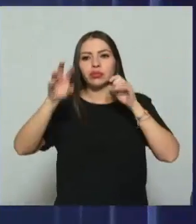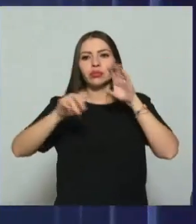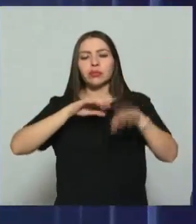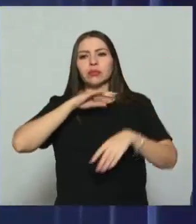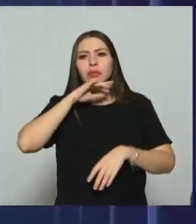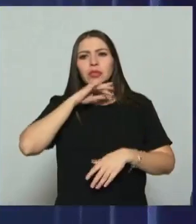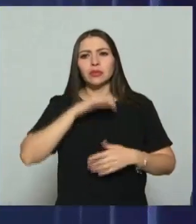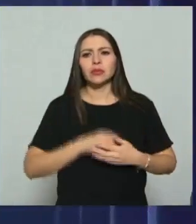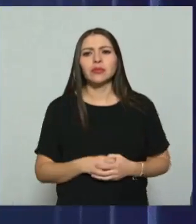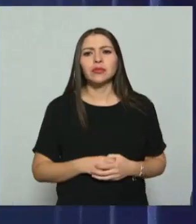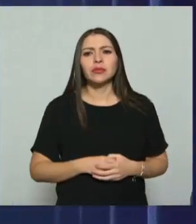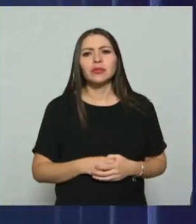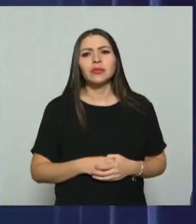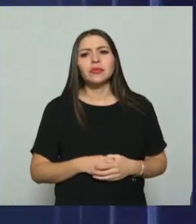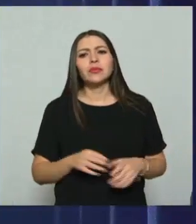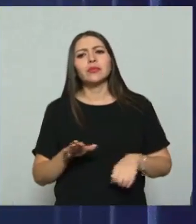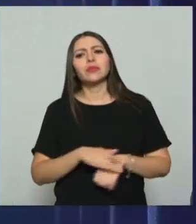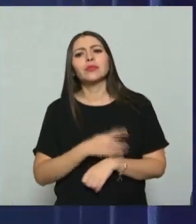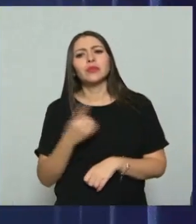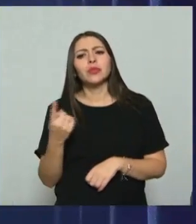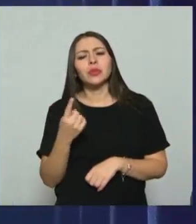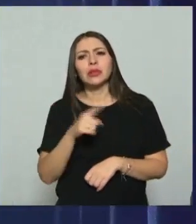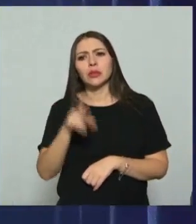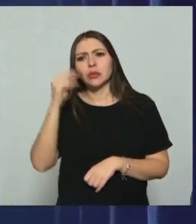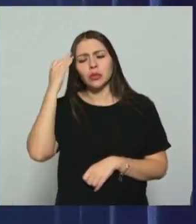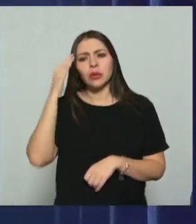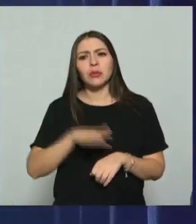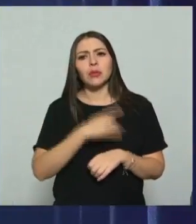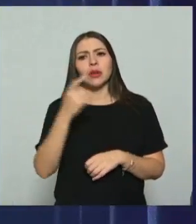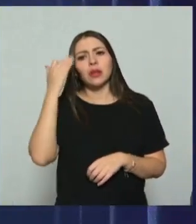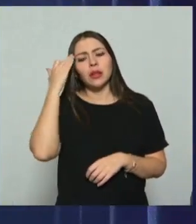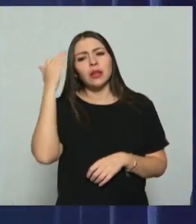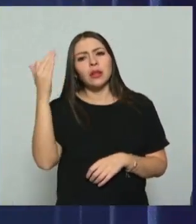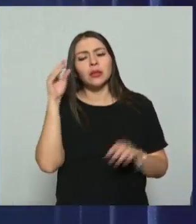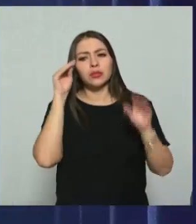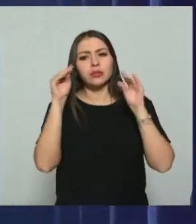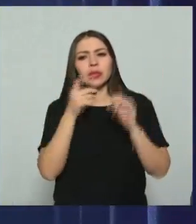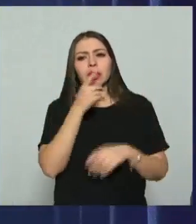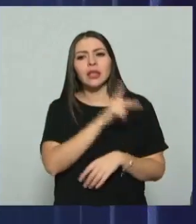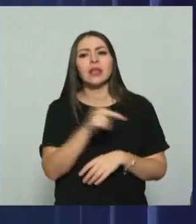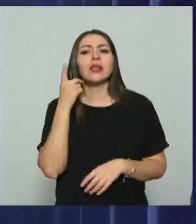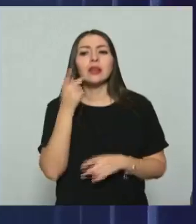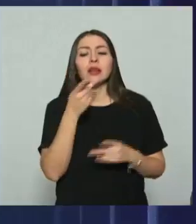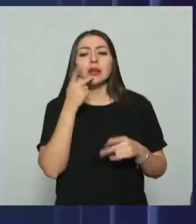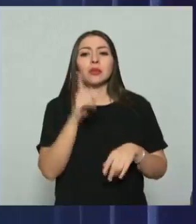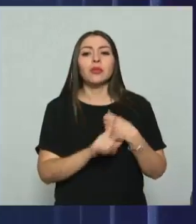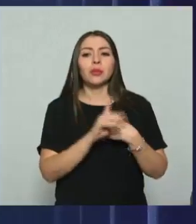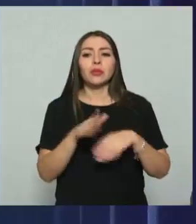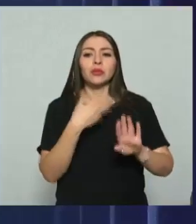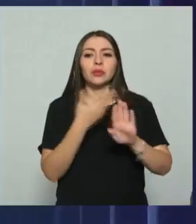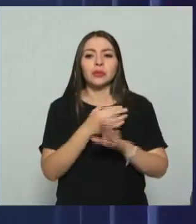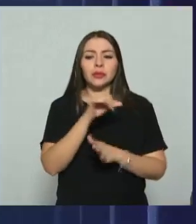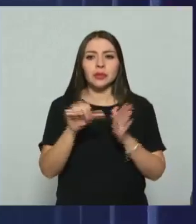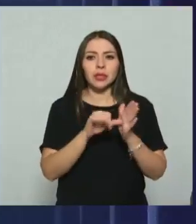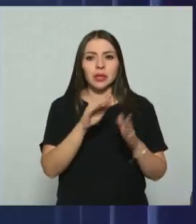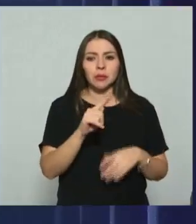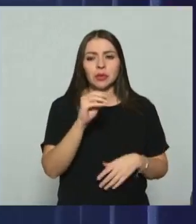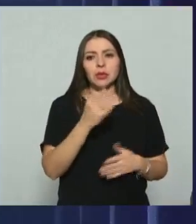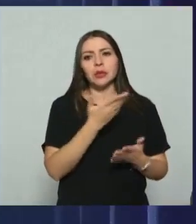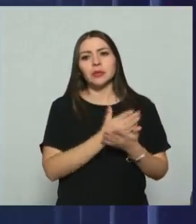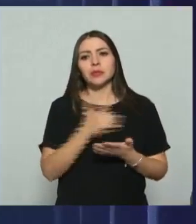insisten en que este retraso en la remodelación está afectando no nada más a la central de abasto, sino al presupuesto destinado de